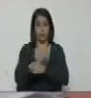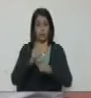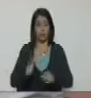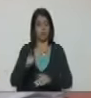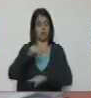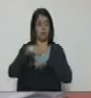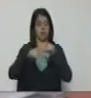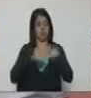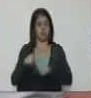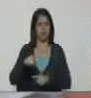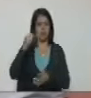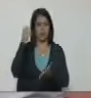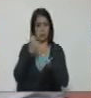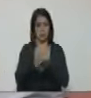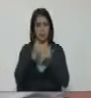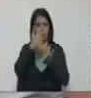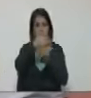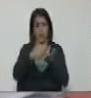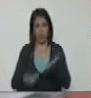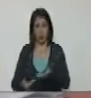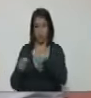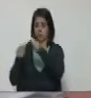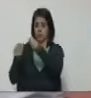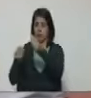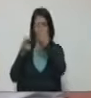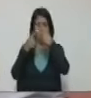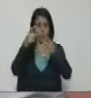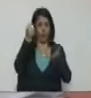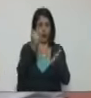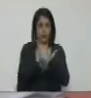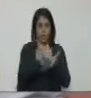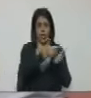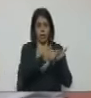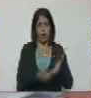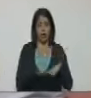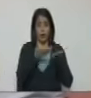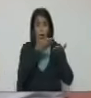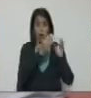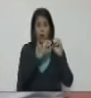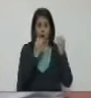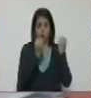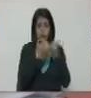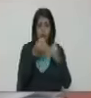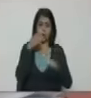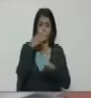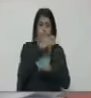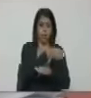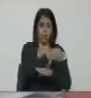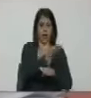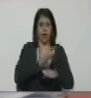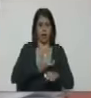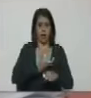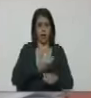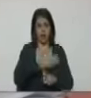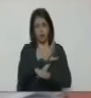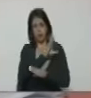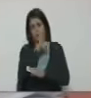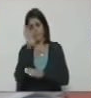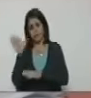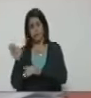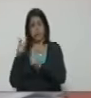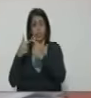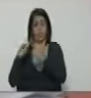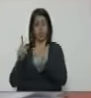burocracia, ponle el sello a este papel, ponle el sello a este otro papel, y pasa para la alcaldía, y de la alcaldía